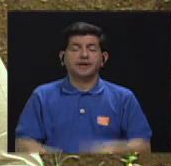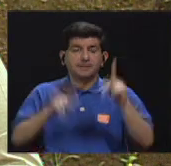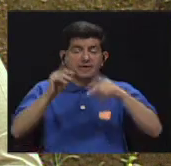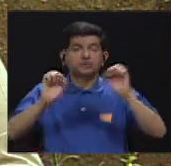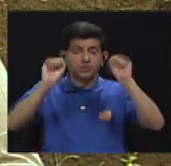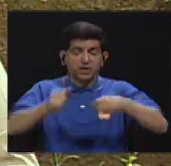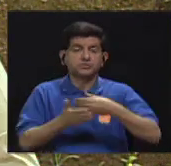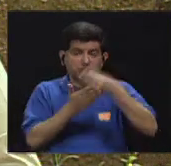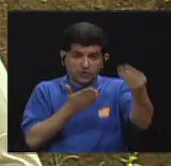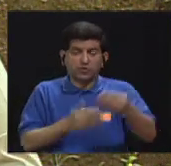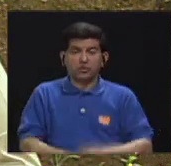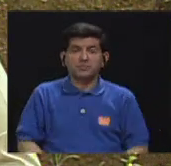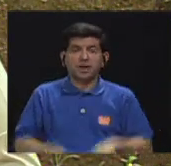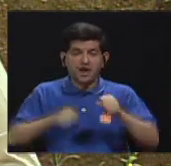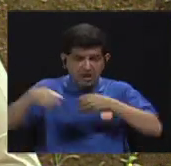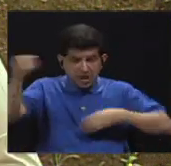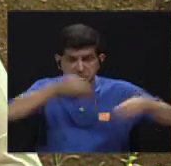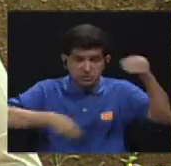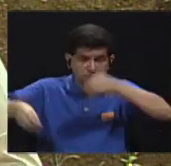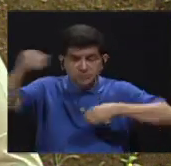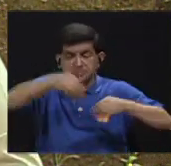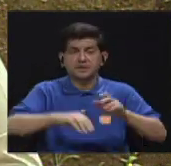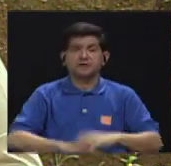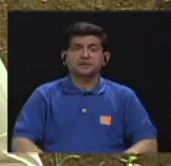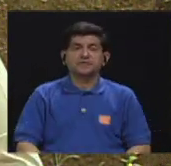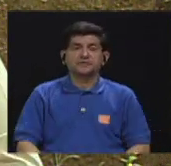Actualmente las personas lo pueden conseguir, está en los supermercados.